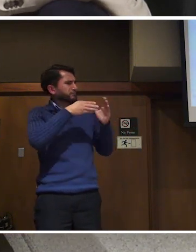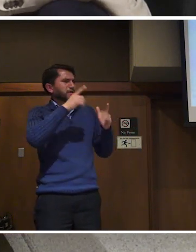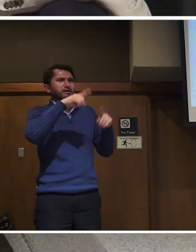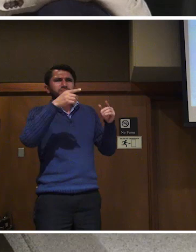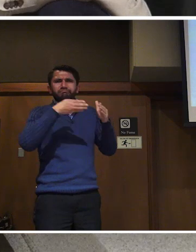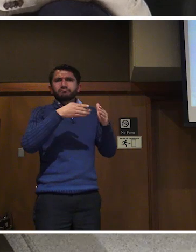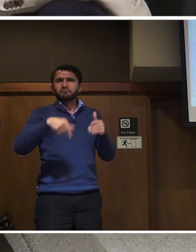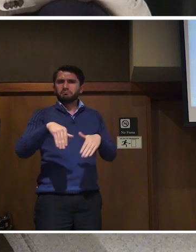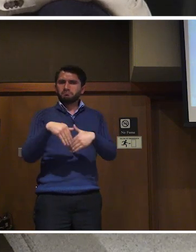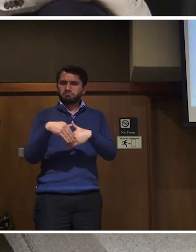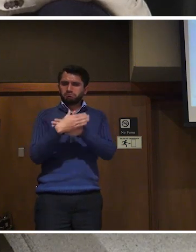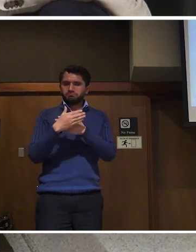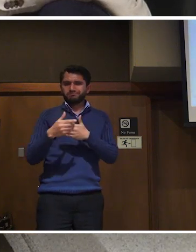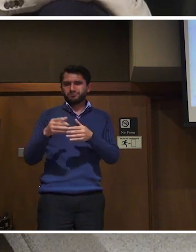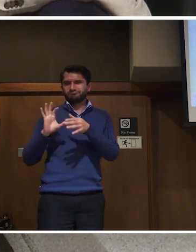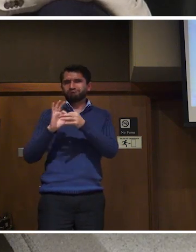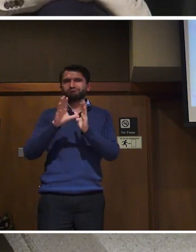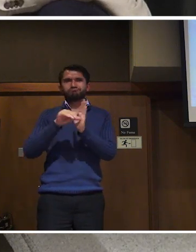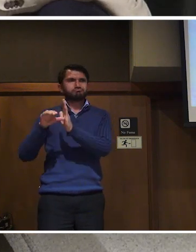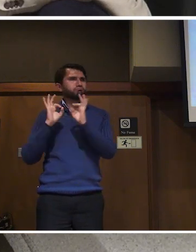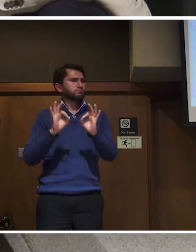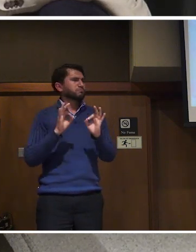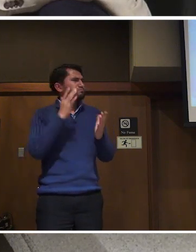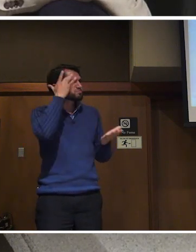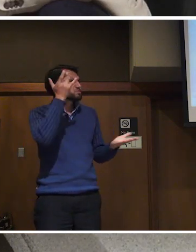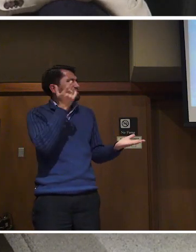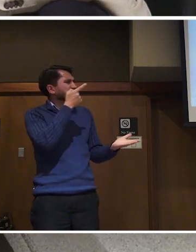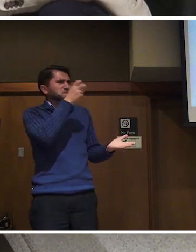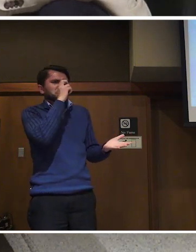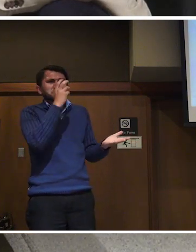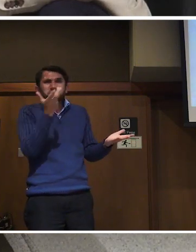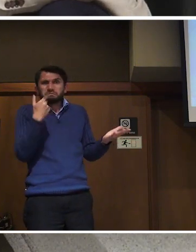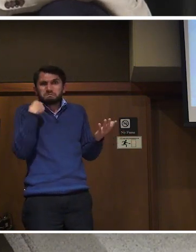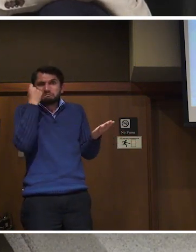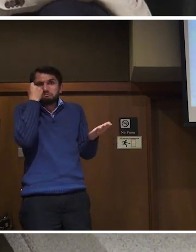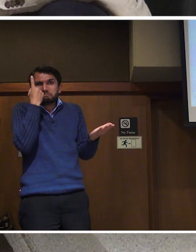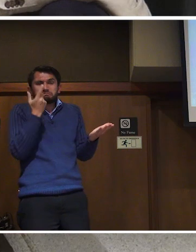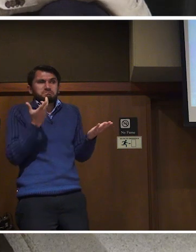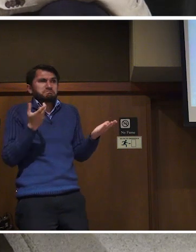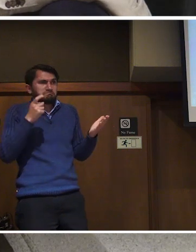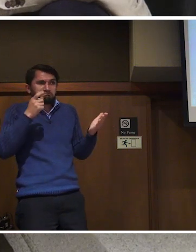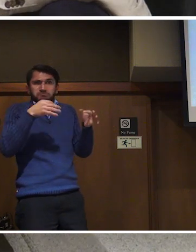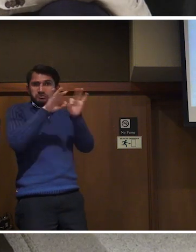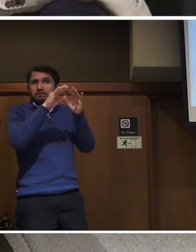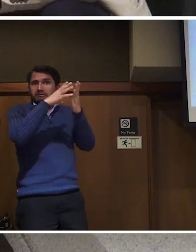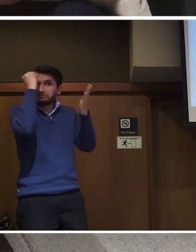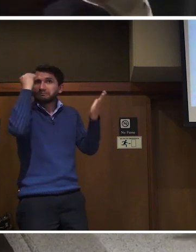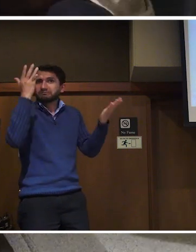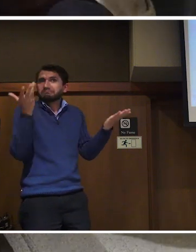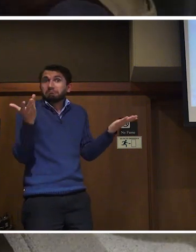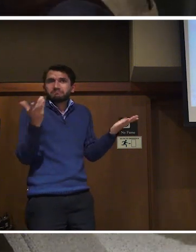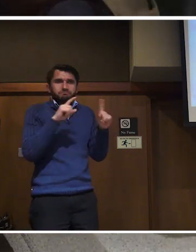archivo, en el edificio del archivo no hay como tanto acceso a, no es fácil ingresar al